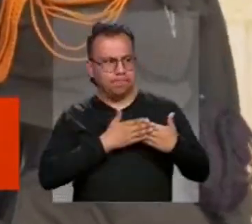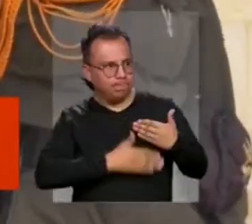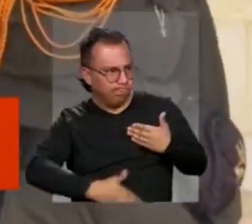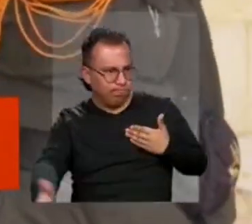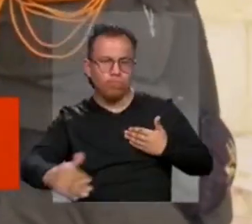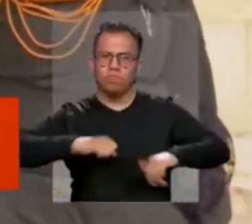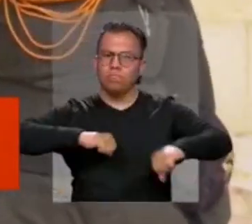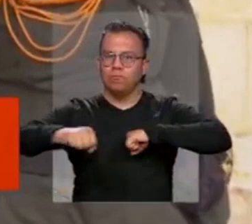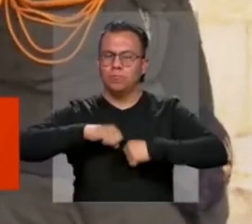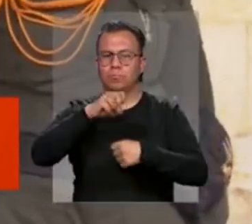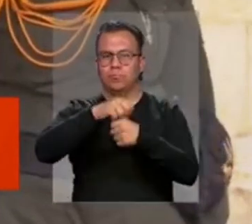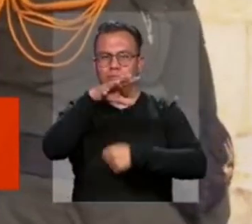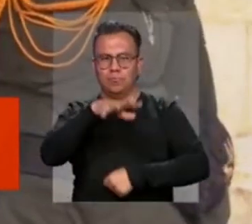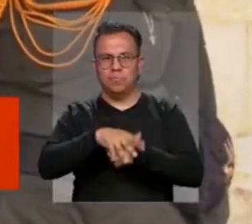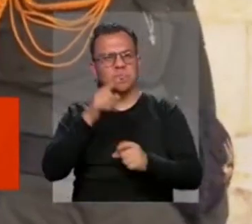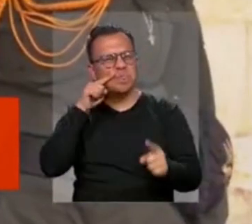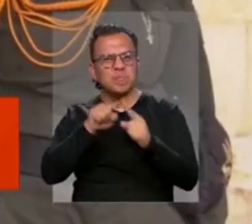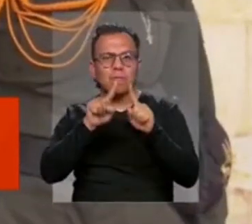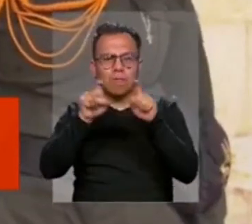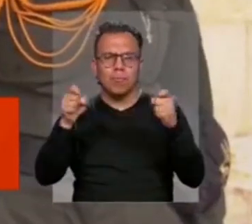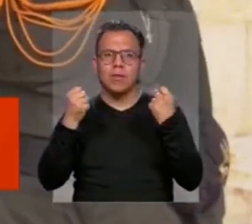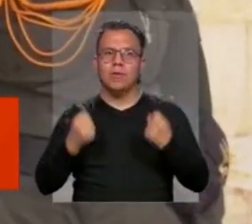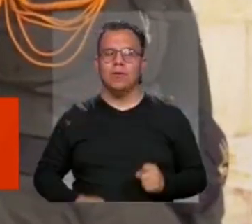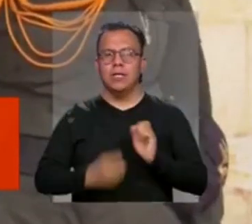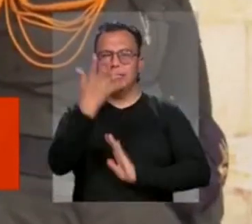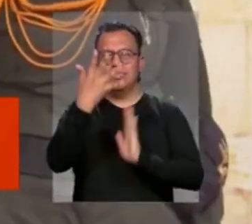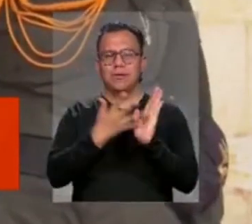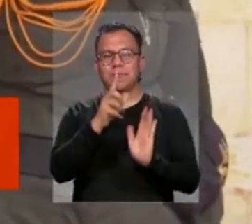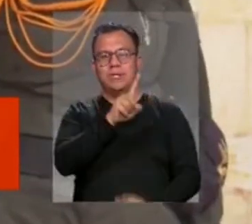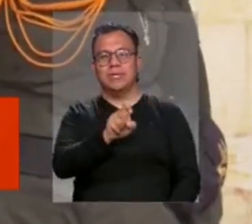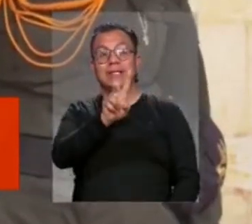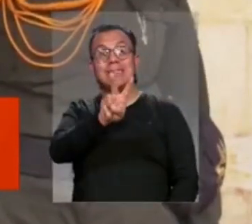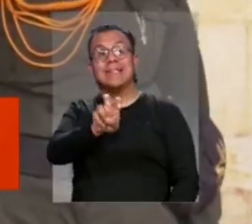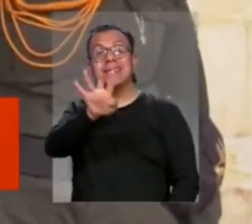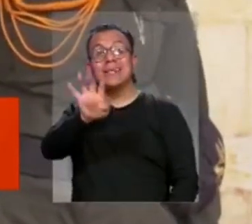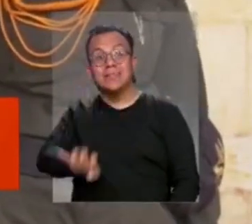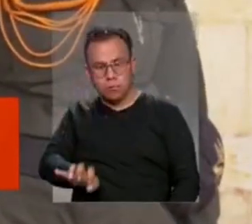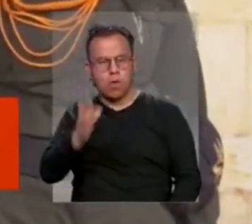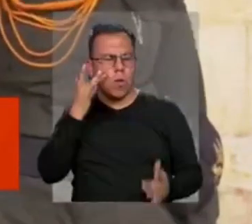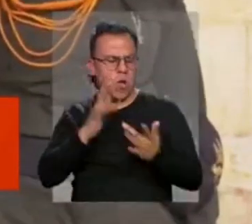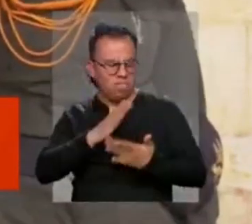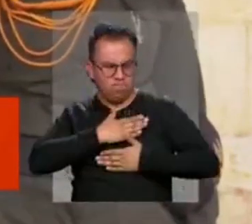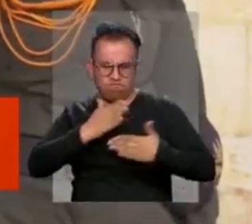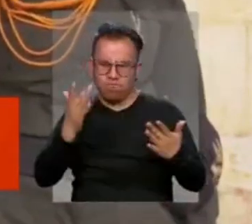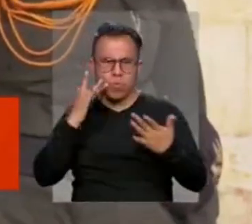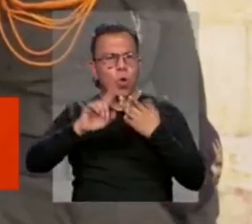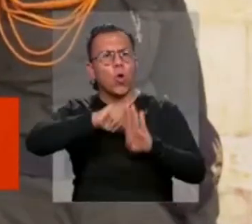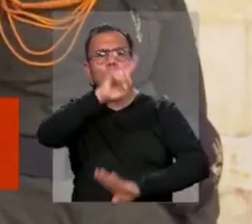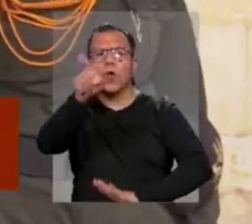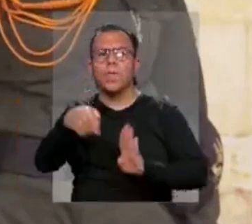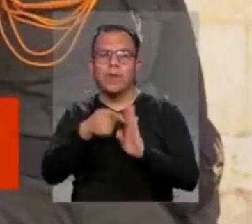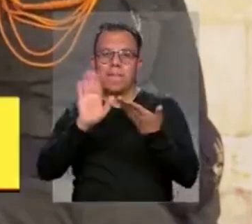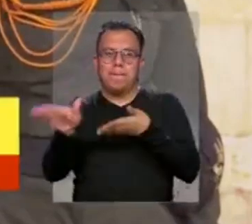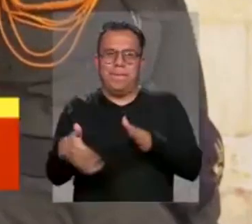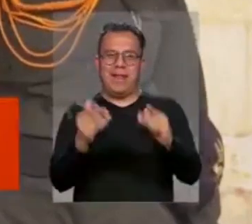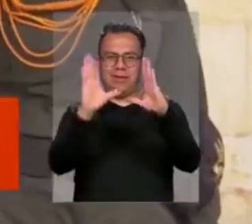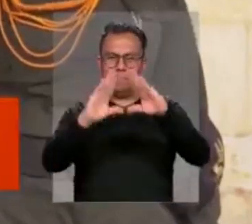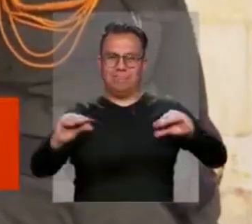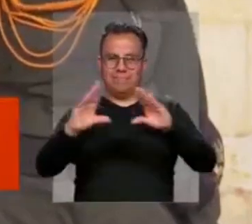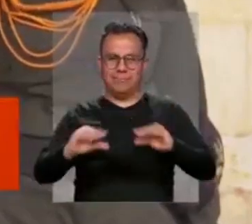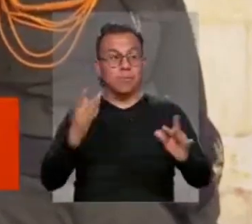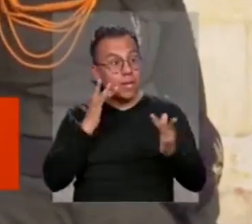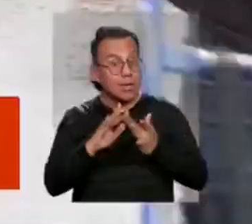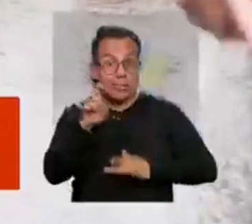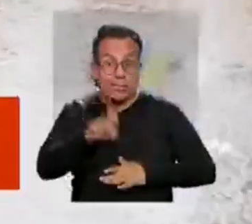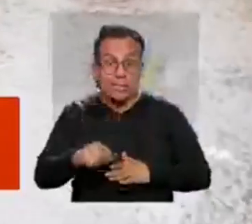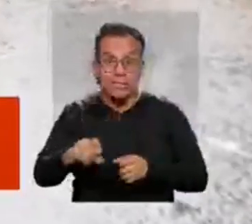hoy con el dispositivo fuerte de 5.679 uniformados dispuestos solamente para el plan Navidad y atender los